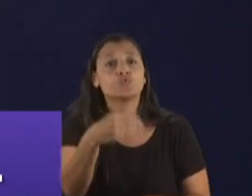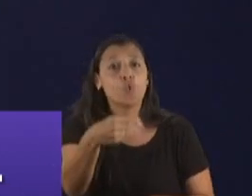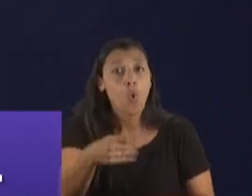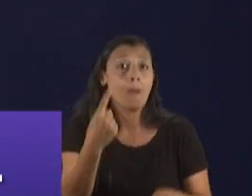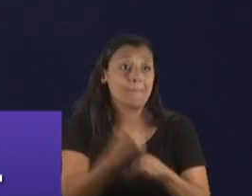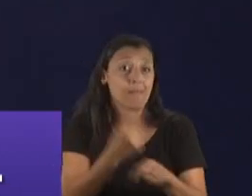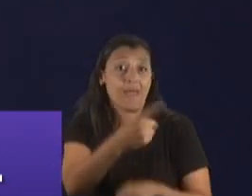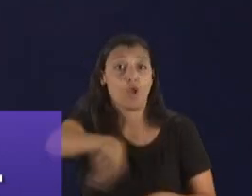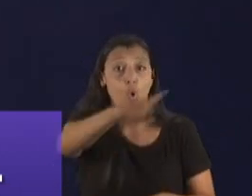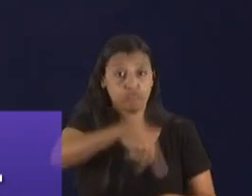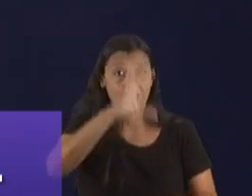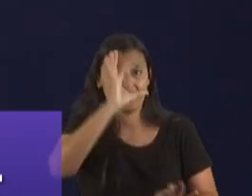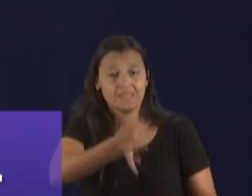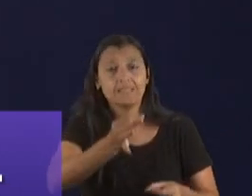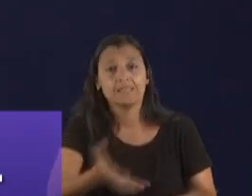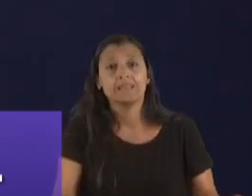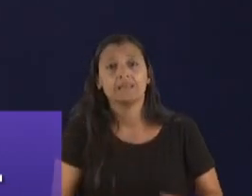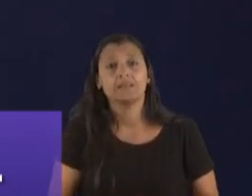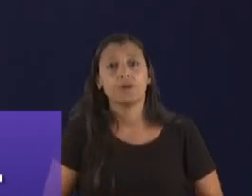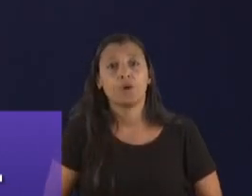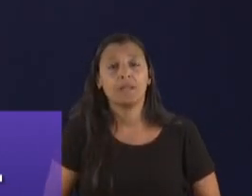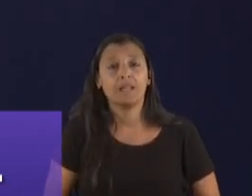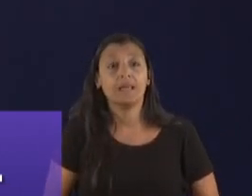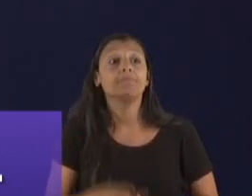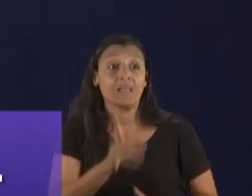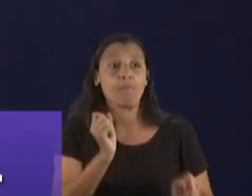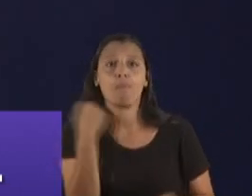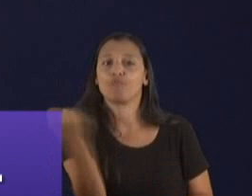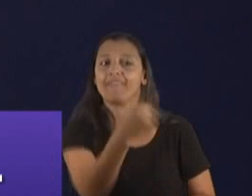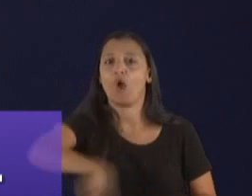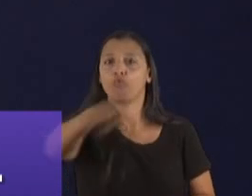ustedes para que por supuesto después ustedes colaboren también con esa comunicación,